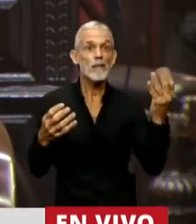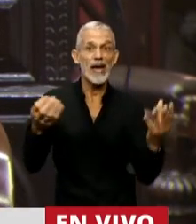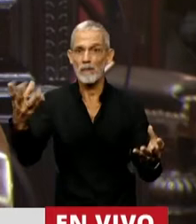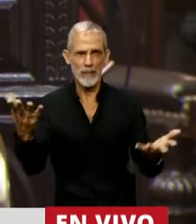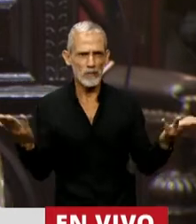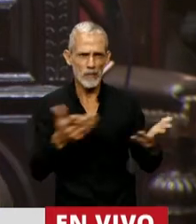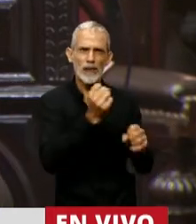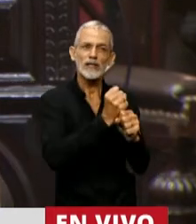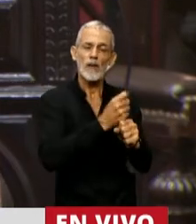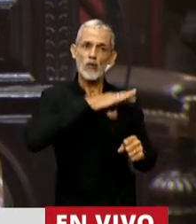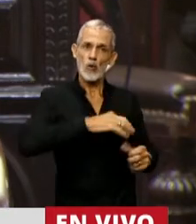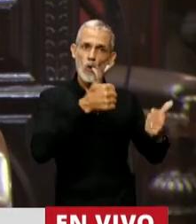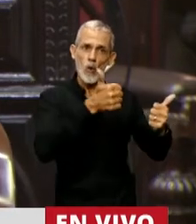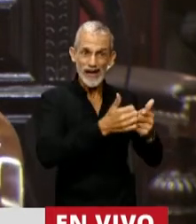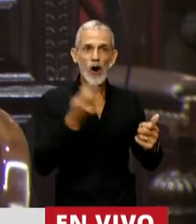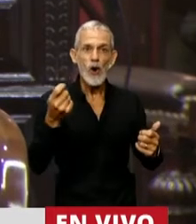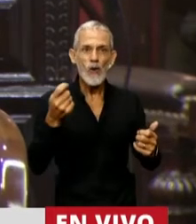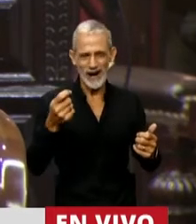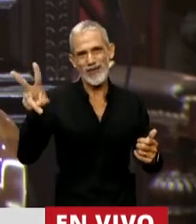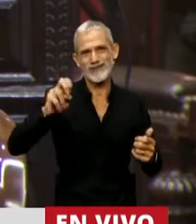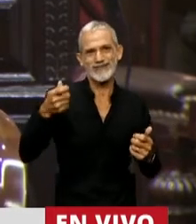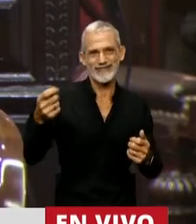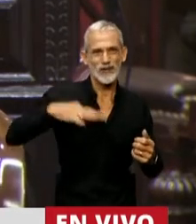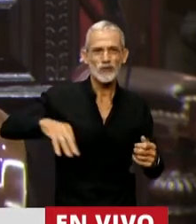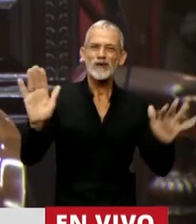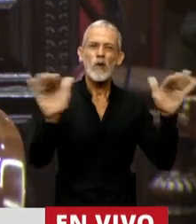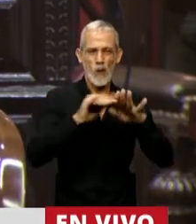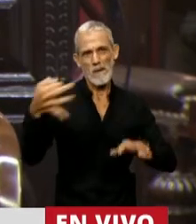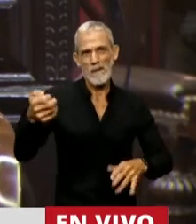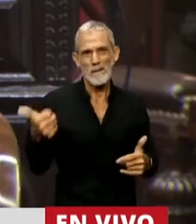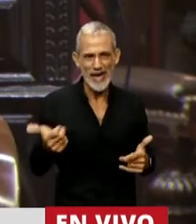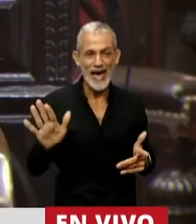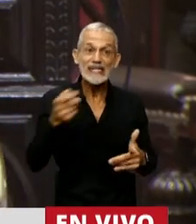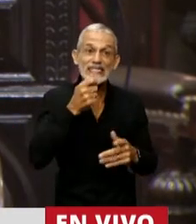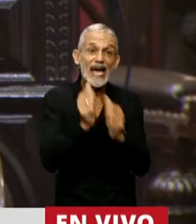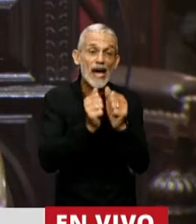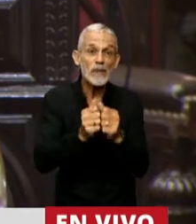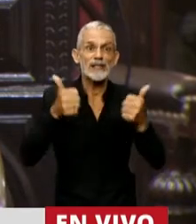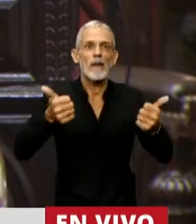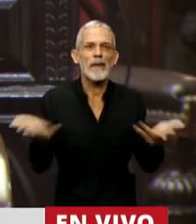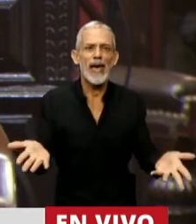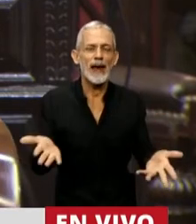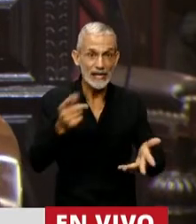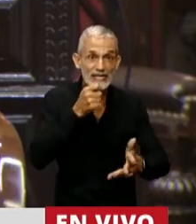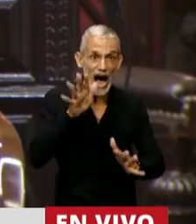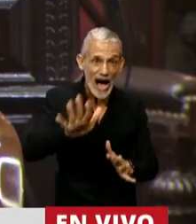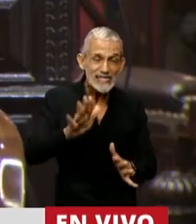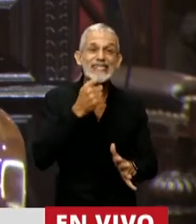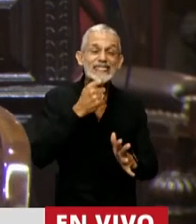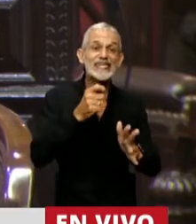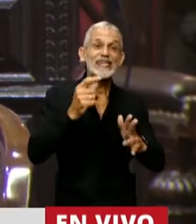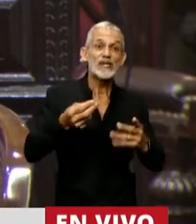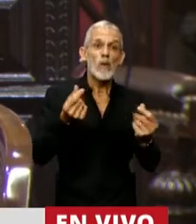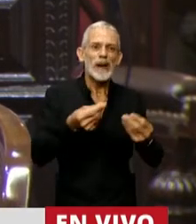y cobramos buenos salarios, los jubilados cobran buenos salarios. Y eso ocurre si a las pymes le van bien. Y eso ocurre si hay